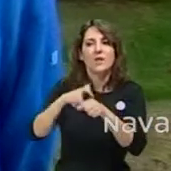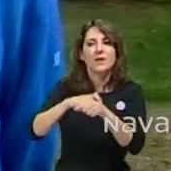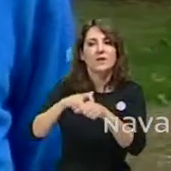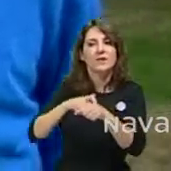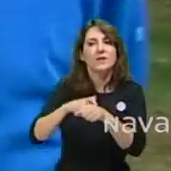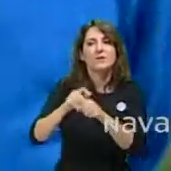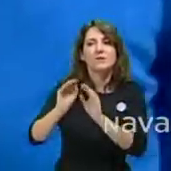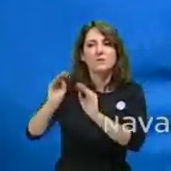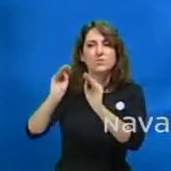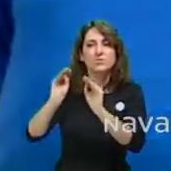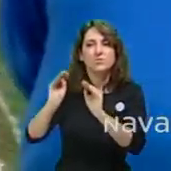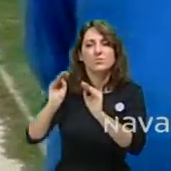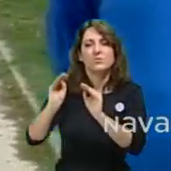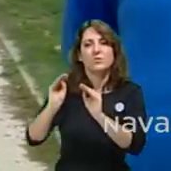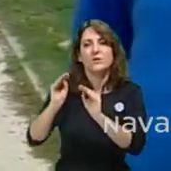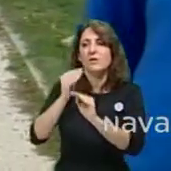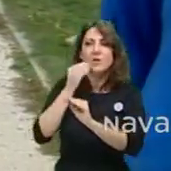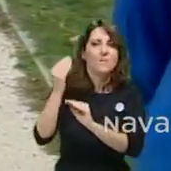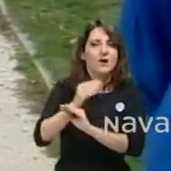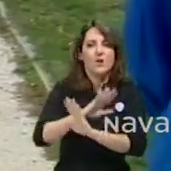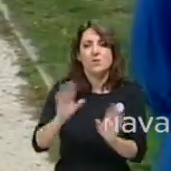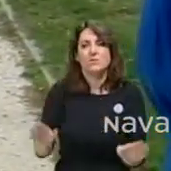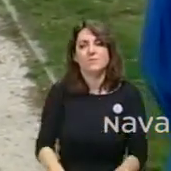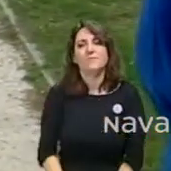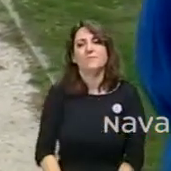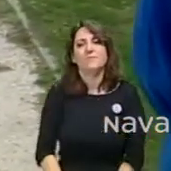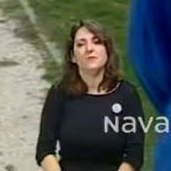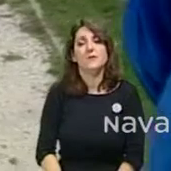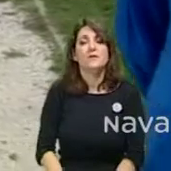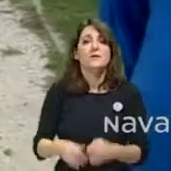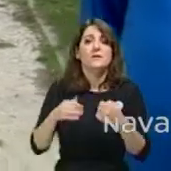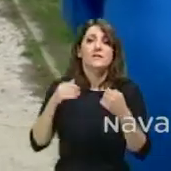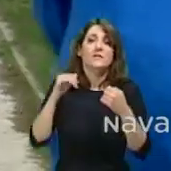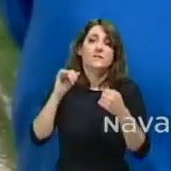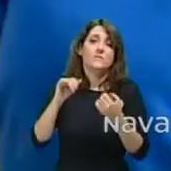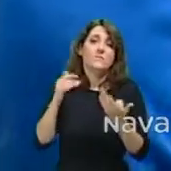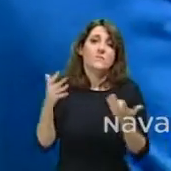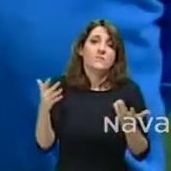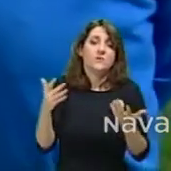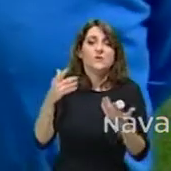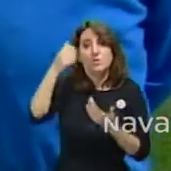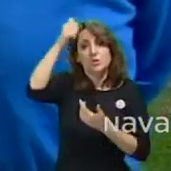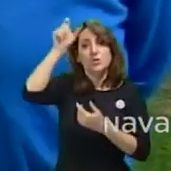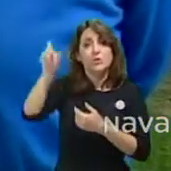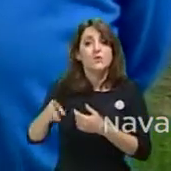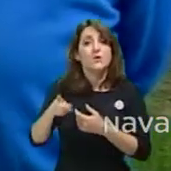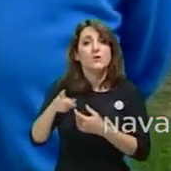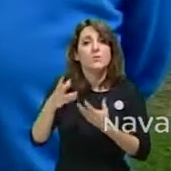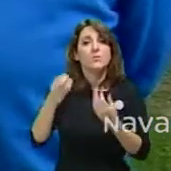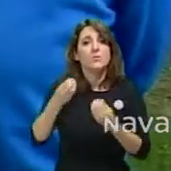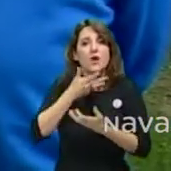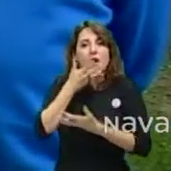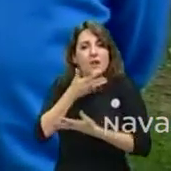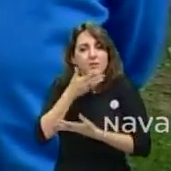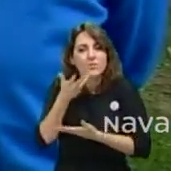caracteriza lo mejor. Uh-huh. Y luego es un hombre con mucho calor